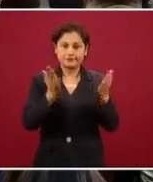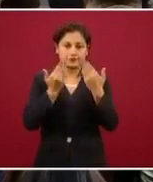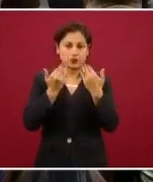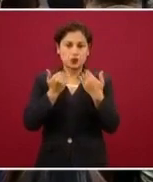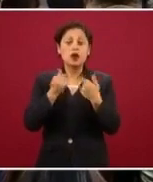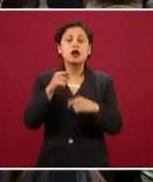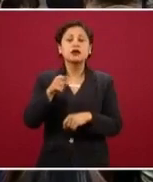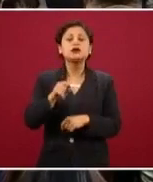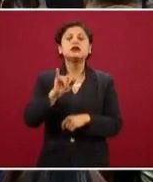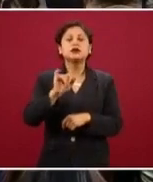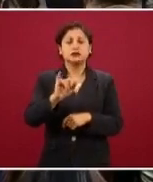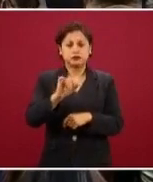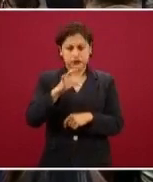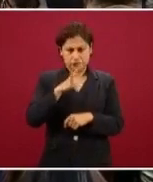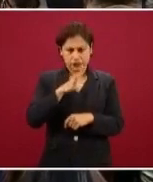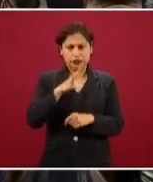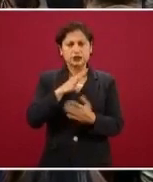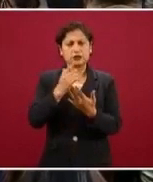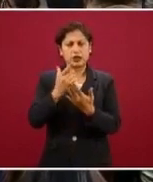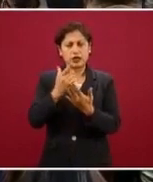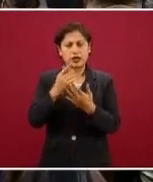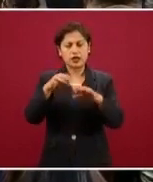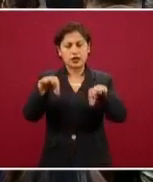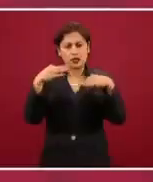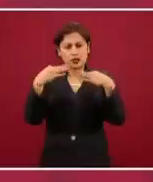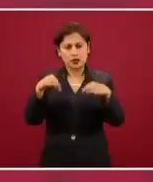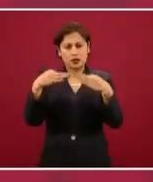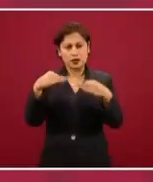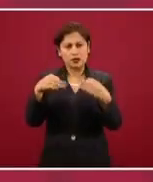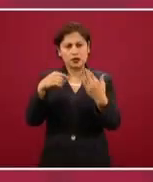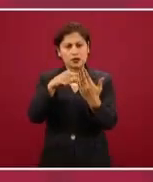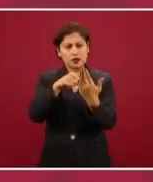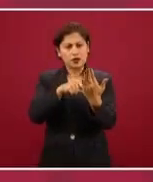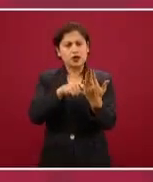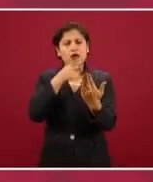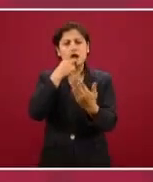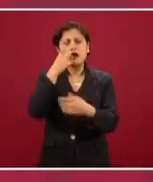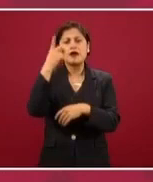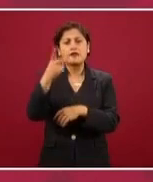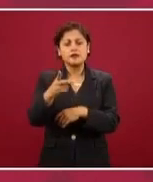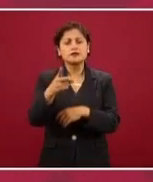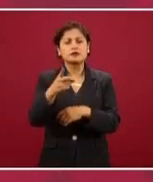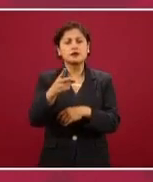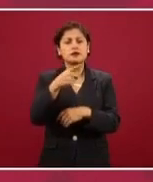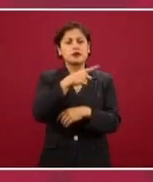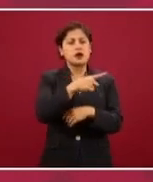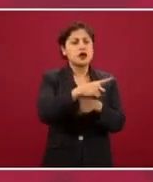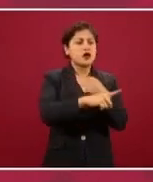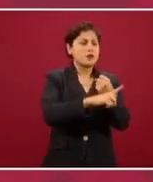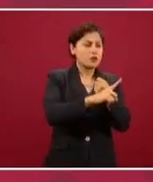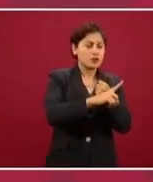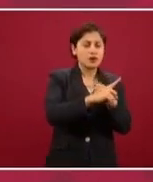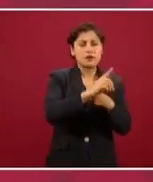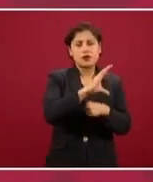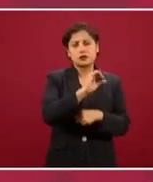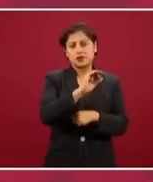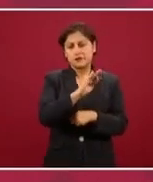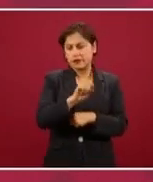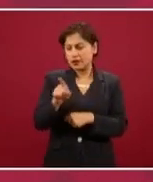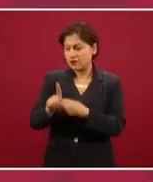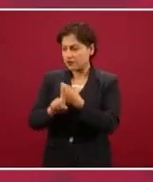diferendo, okay, de que se tiene que pagar por la transmisión, ¿sí? Pero no